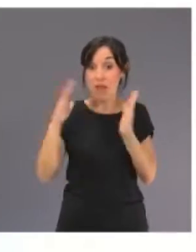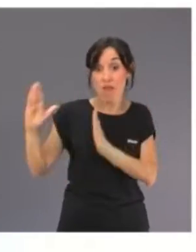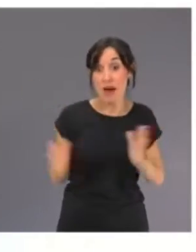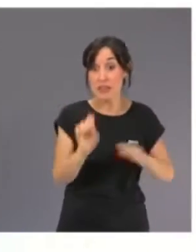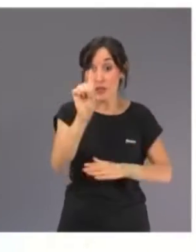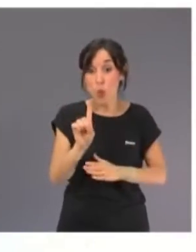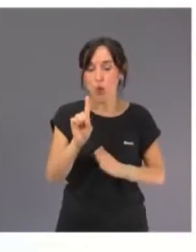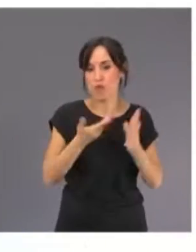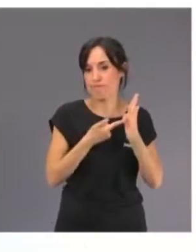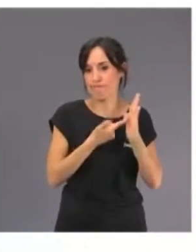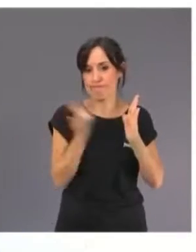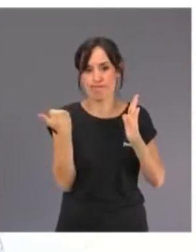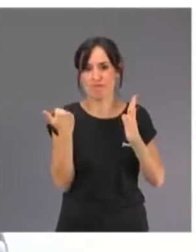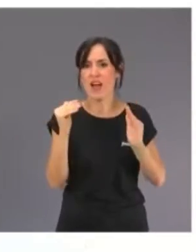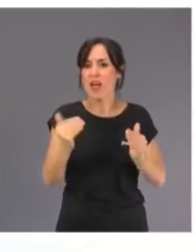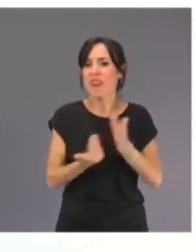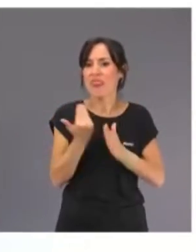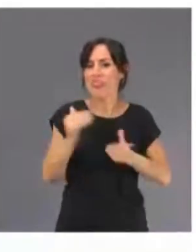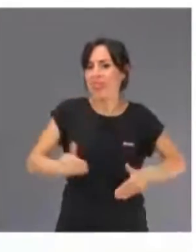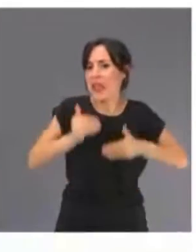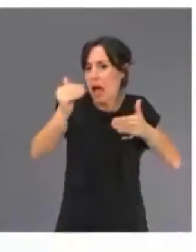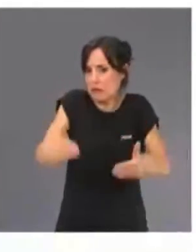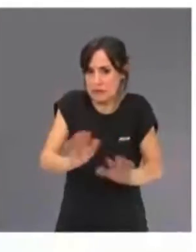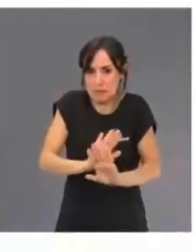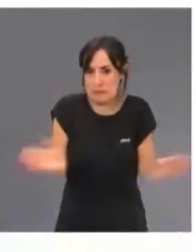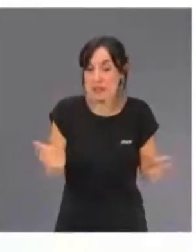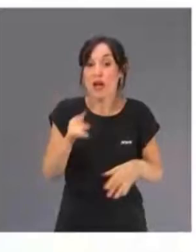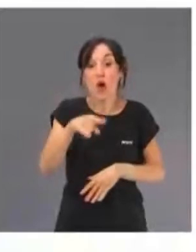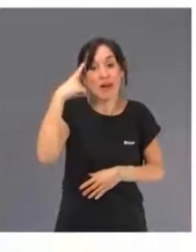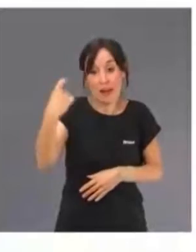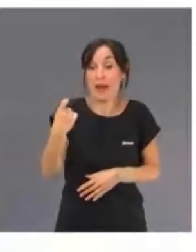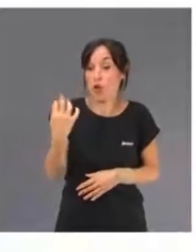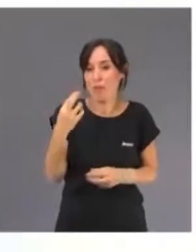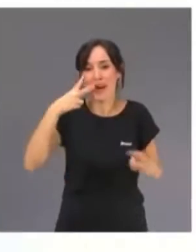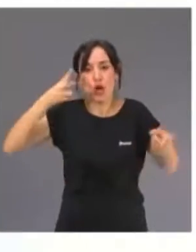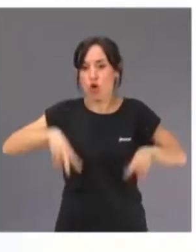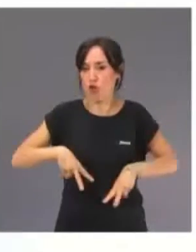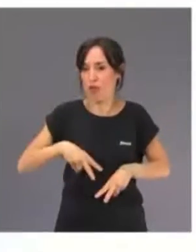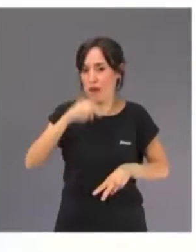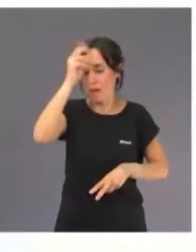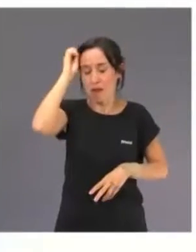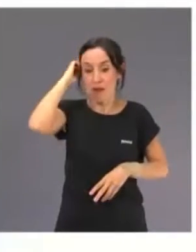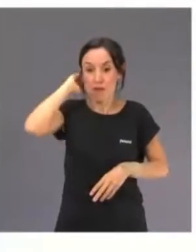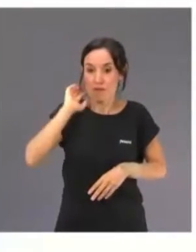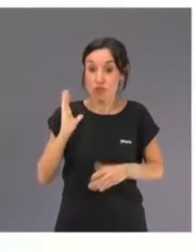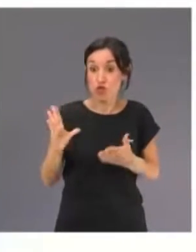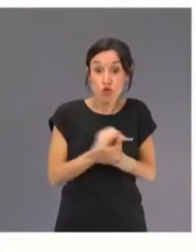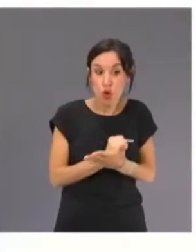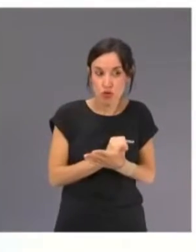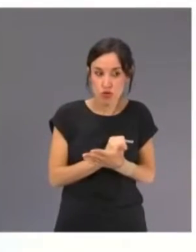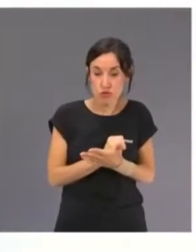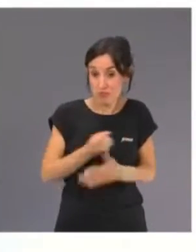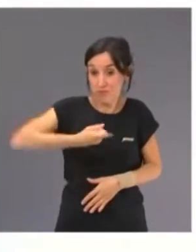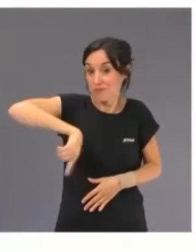fase, sino que se posponga unos días, pues yo creo que tendríamos que reconocer que estamos todos y cada uno